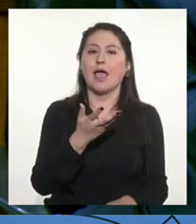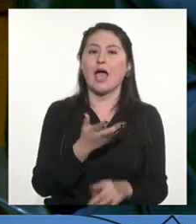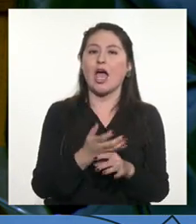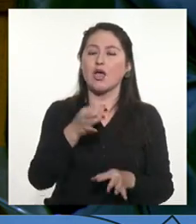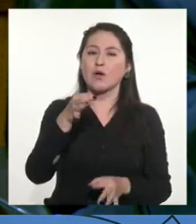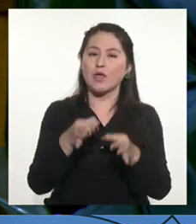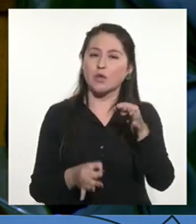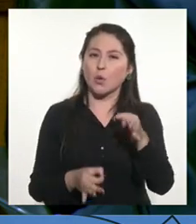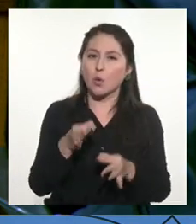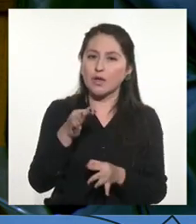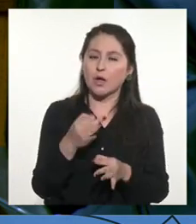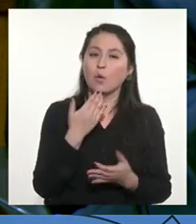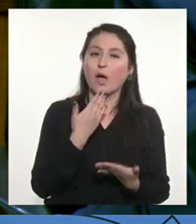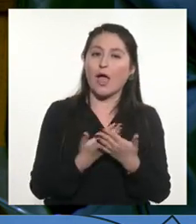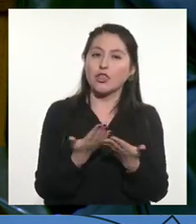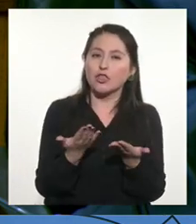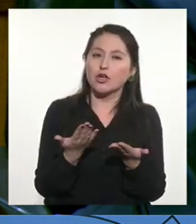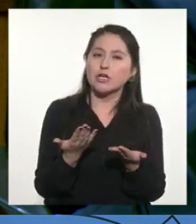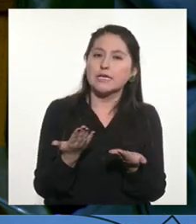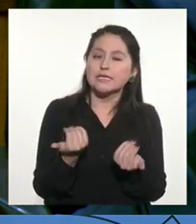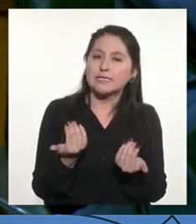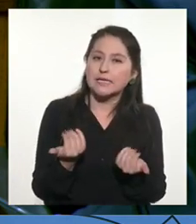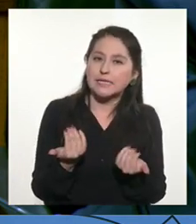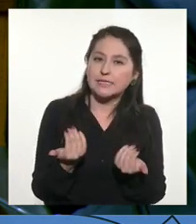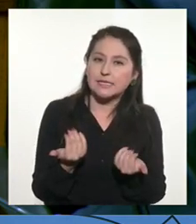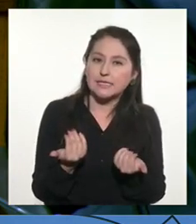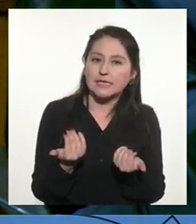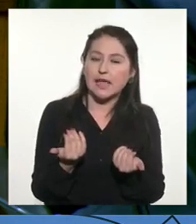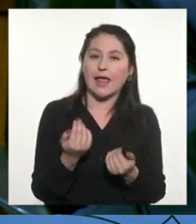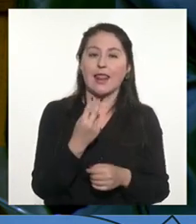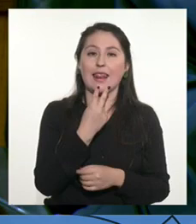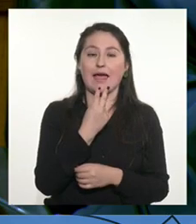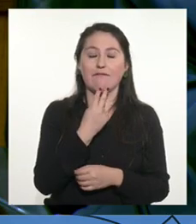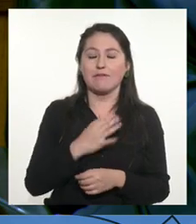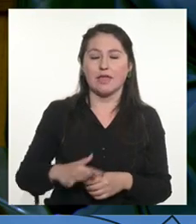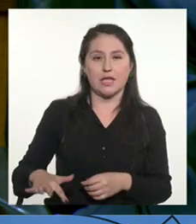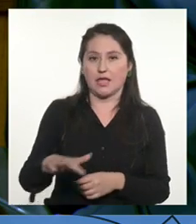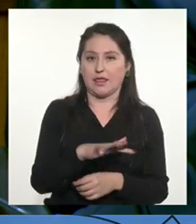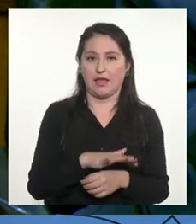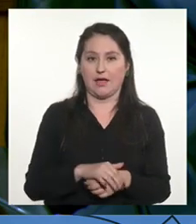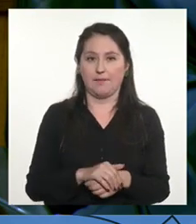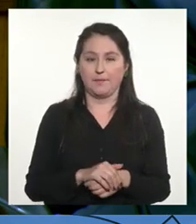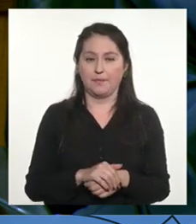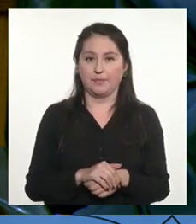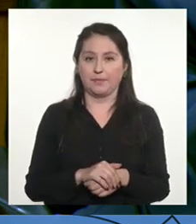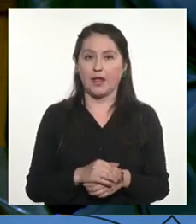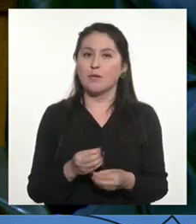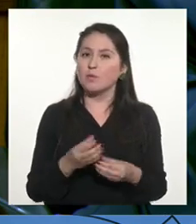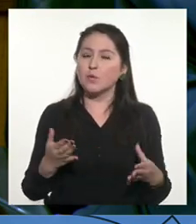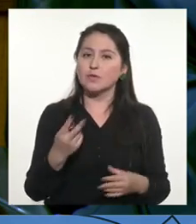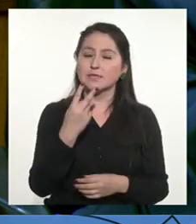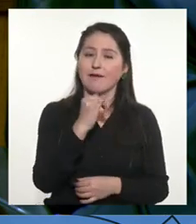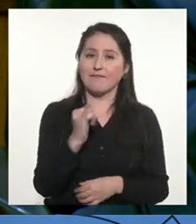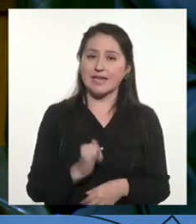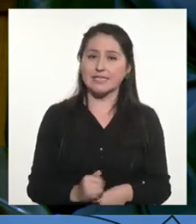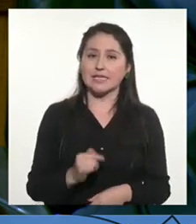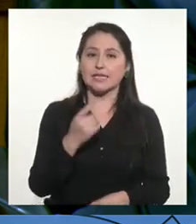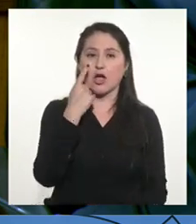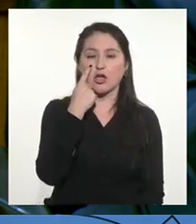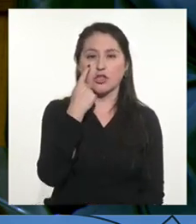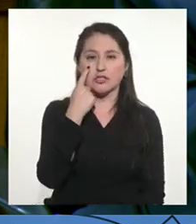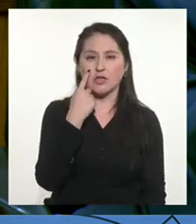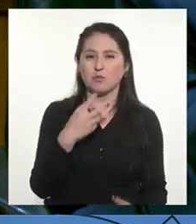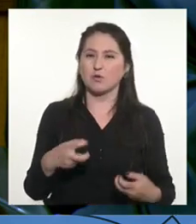que se requiere para actuar en la vida del derecho y mucho muchas veces hemos conocido grandes discusiones y